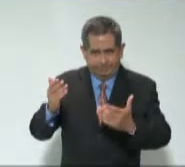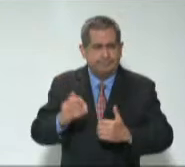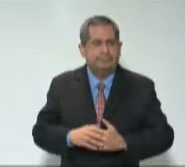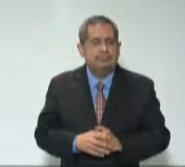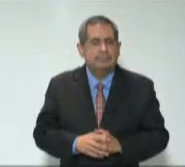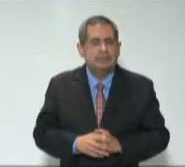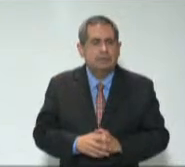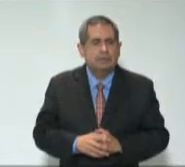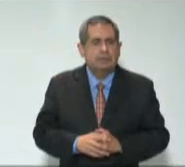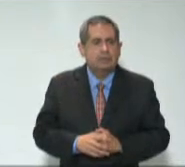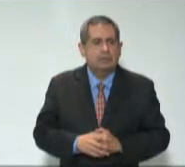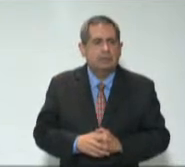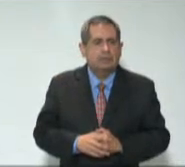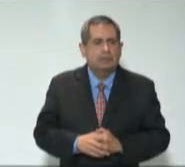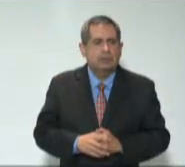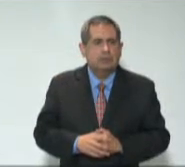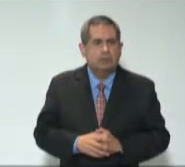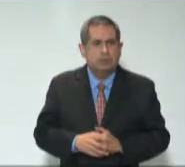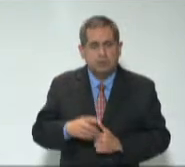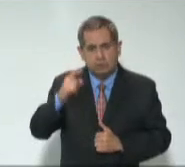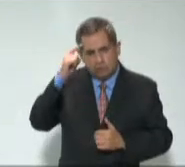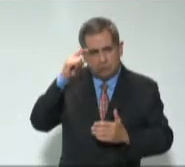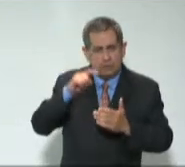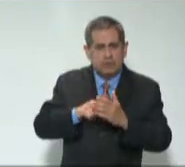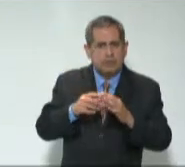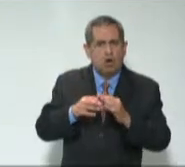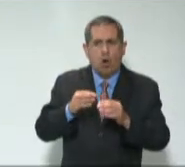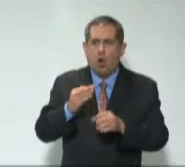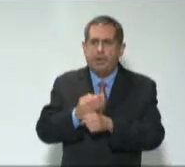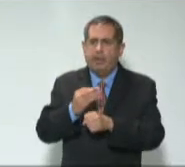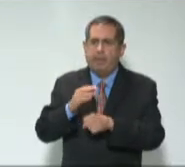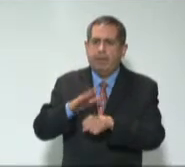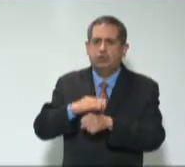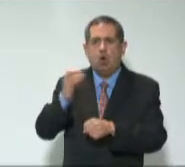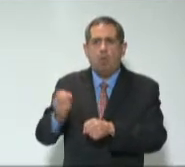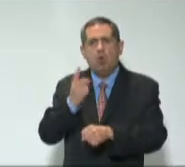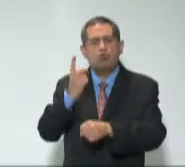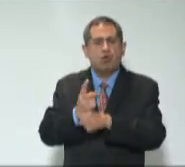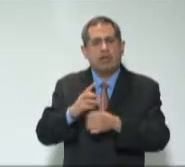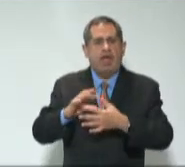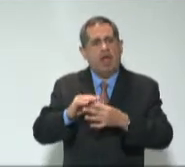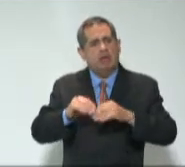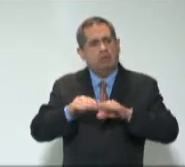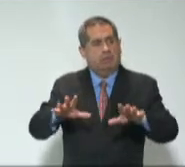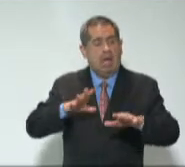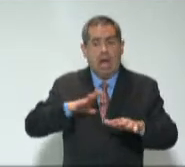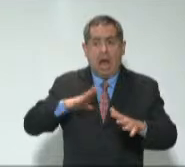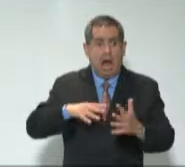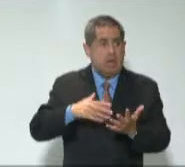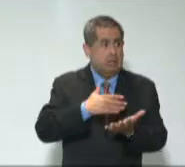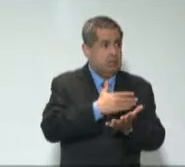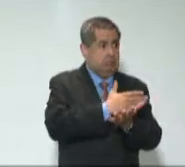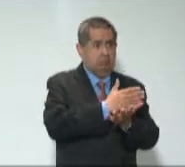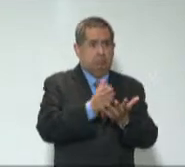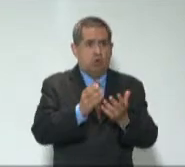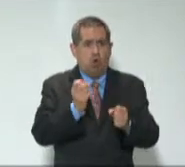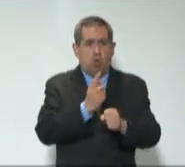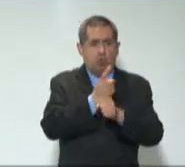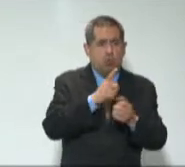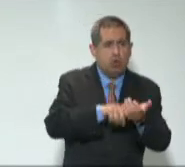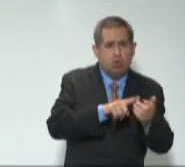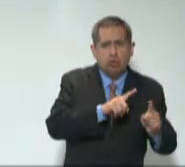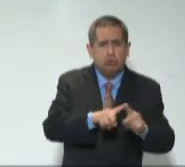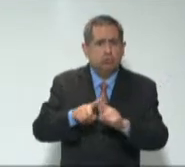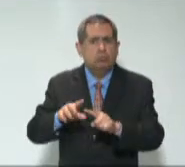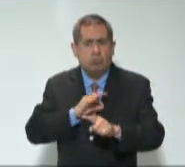información creo que aquí se abren muchas oportunidades hay muchas áreas de oportunidad Déjenme nada